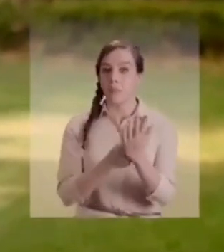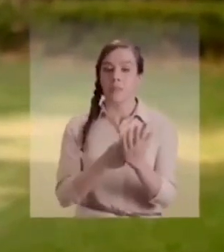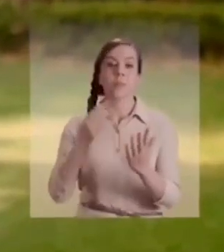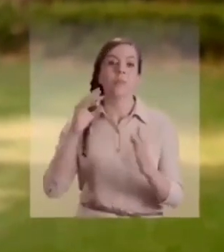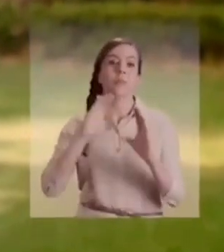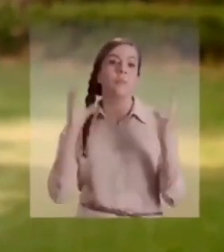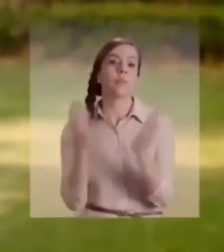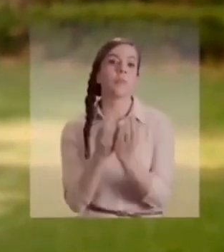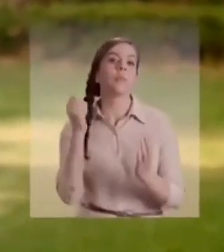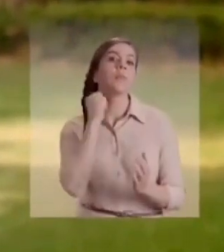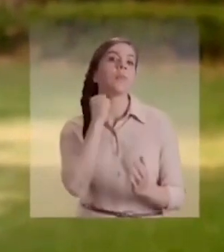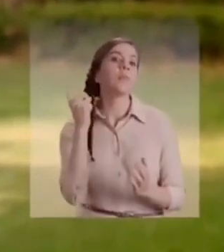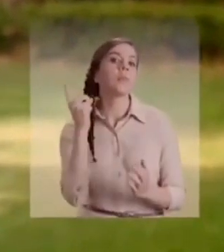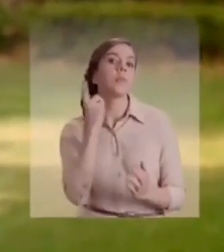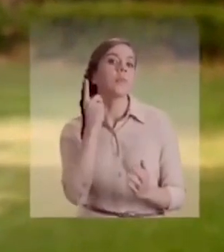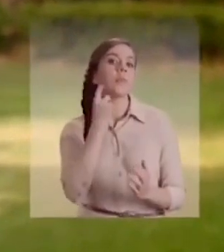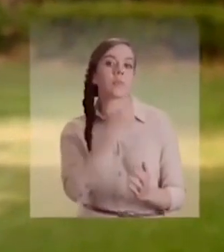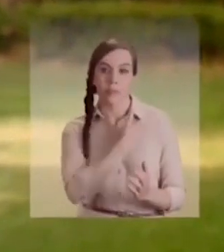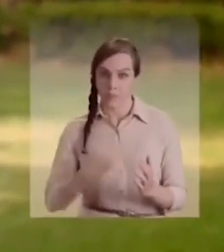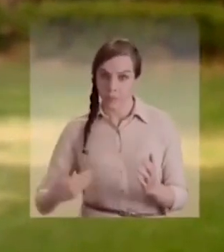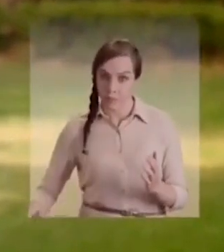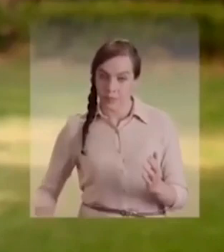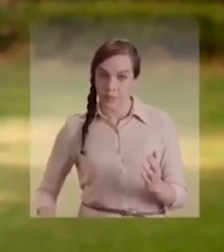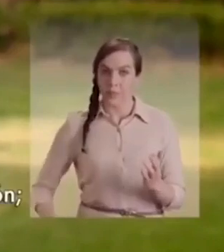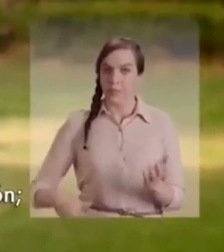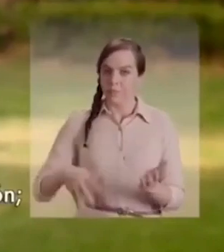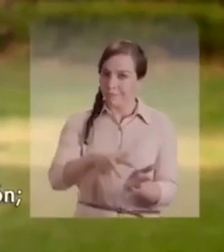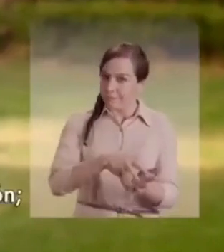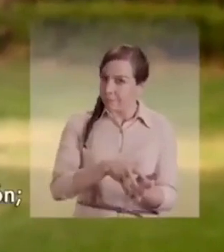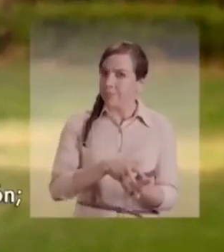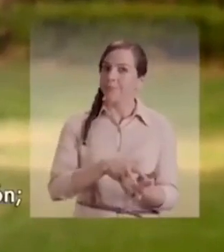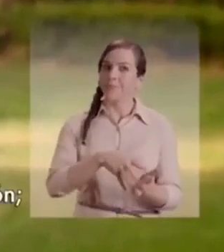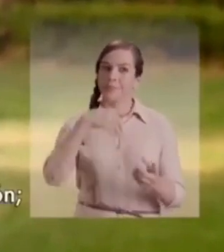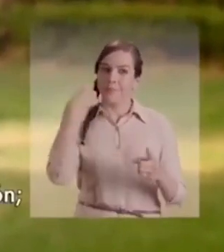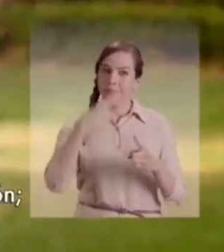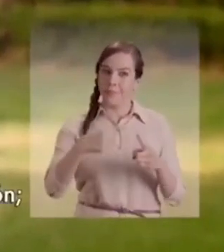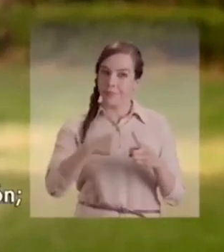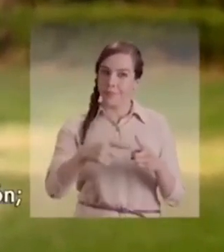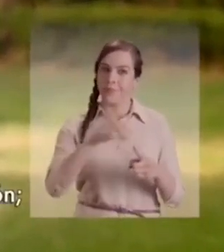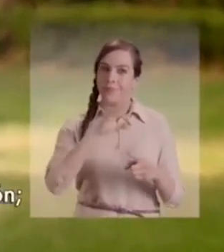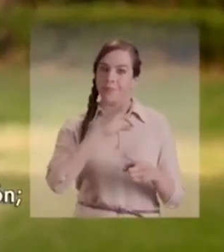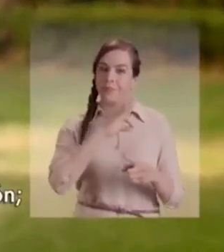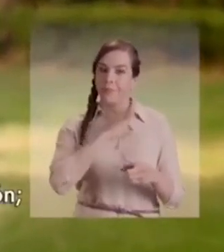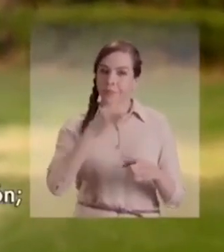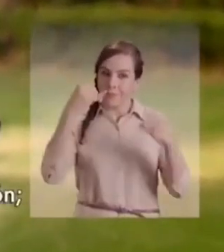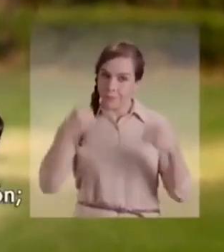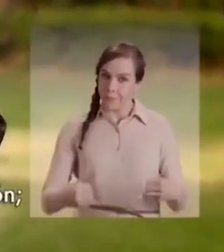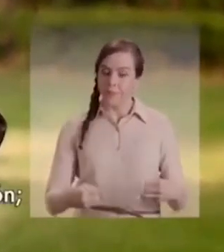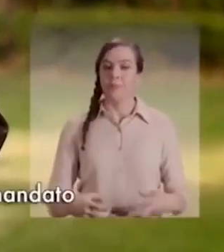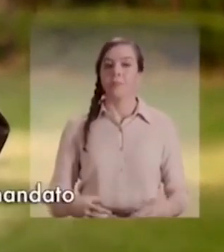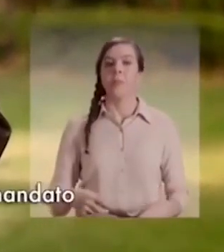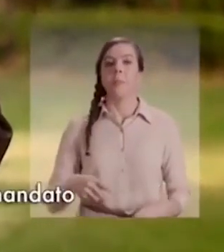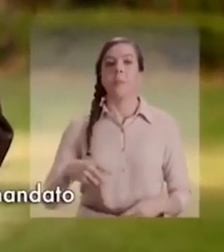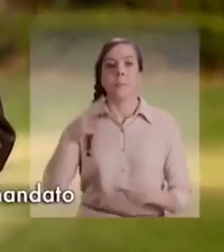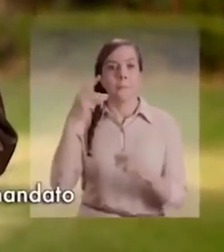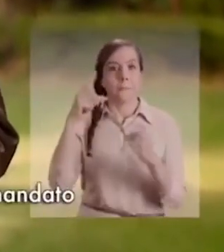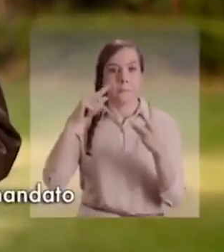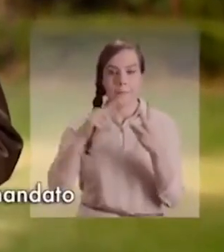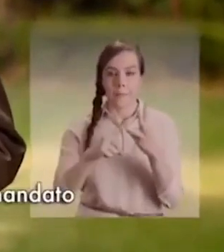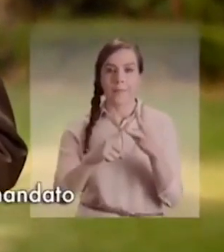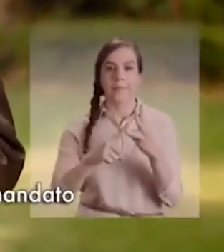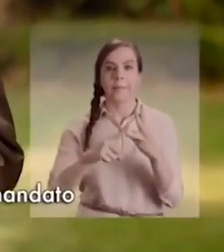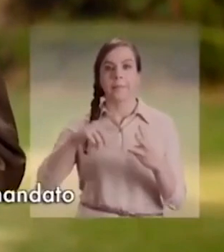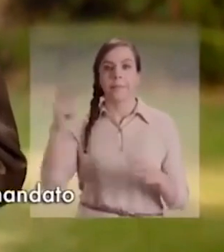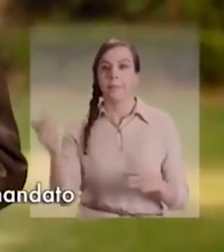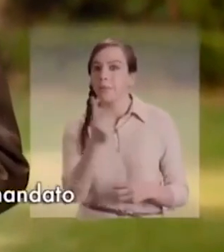iniciativa al Congreso para que el presidente en funciones pueda ser juzgado por delitos de corrupción. Tercero, me voy a